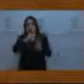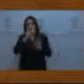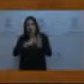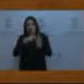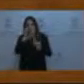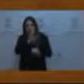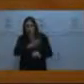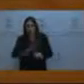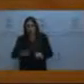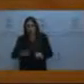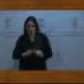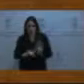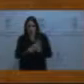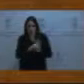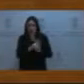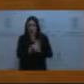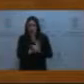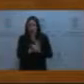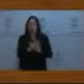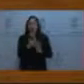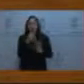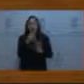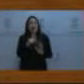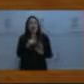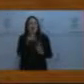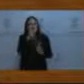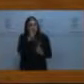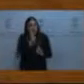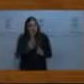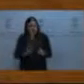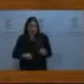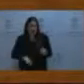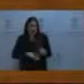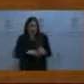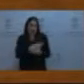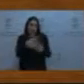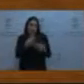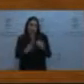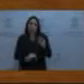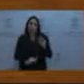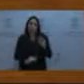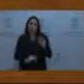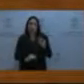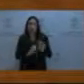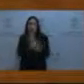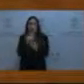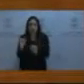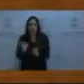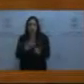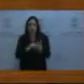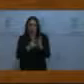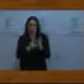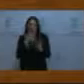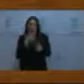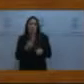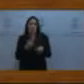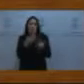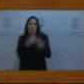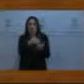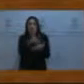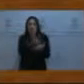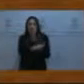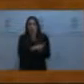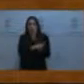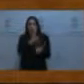Y permítame que me refiera a los menores protegidos por el sistema. Nos informaban ustedes del número de expedientes abiertos en 2015,